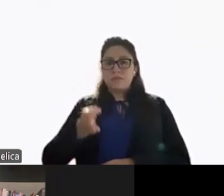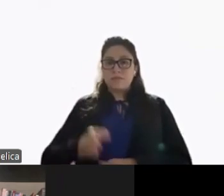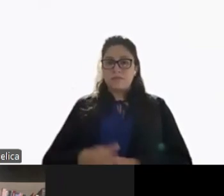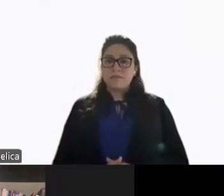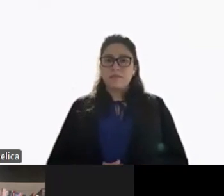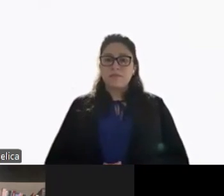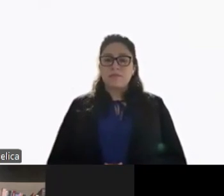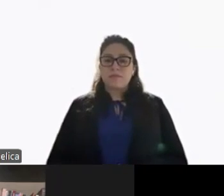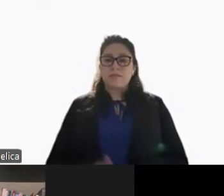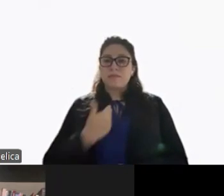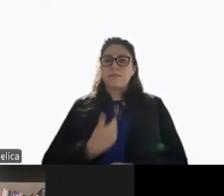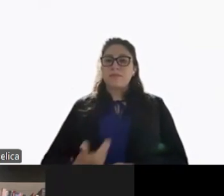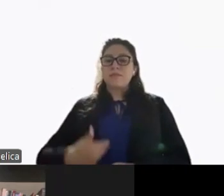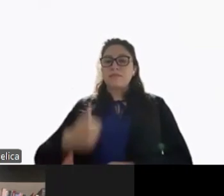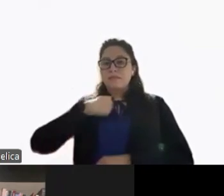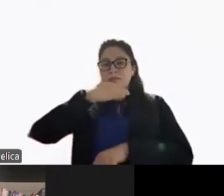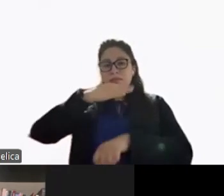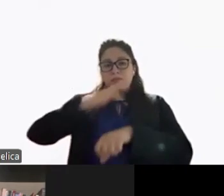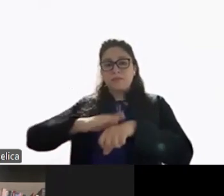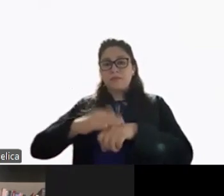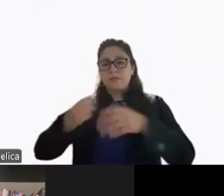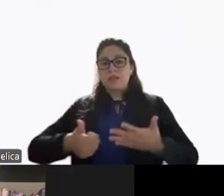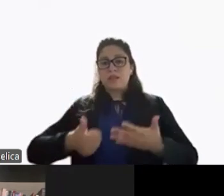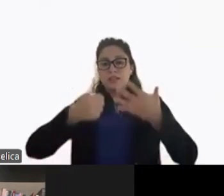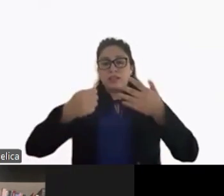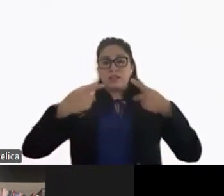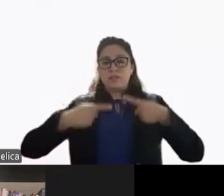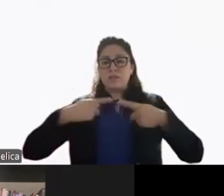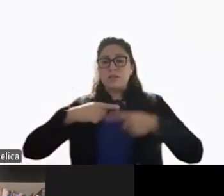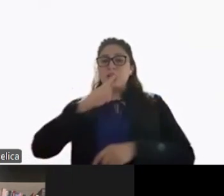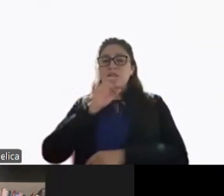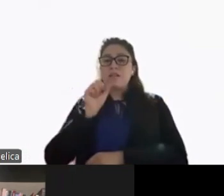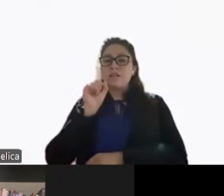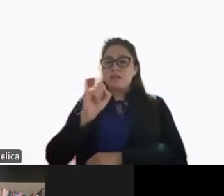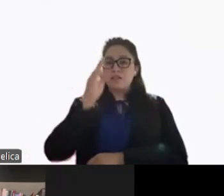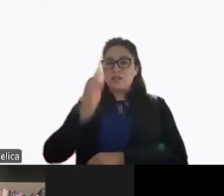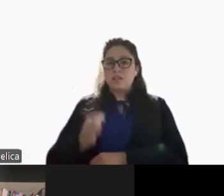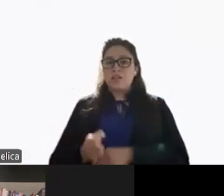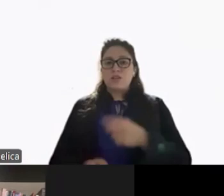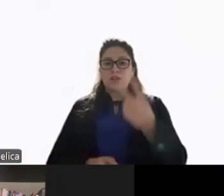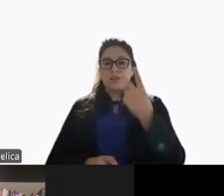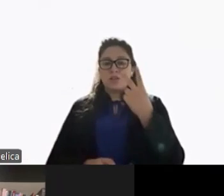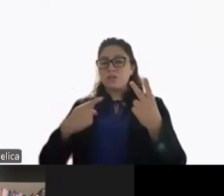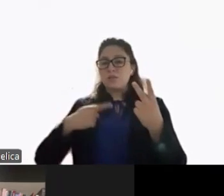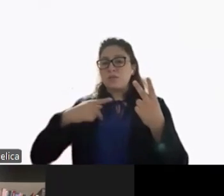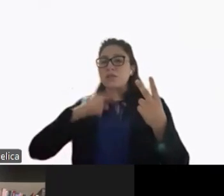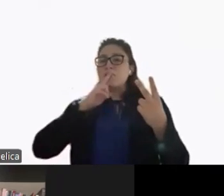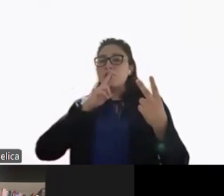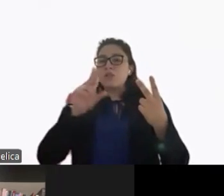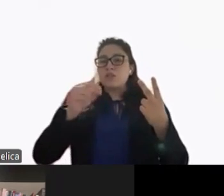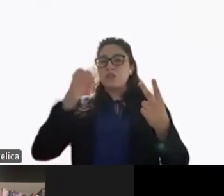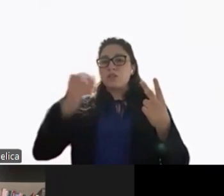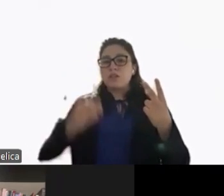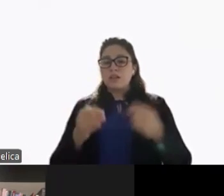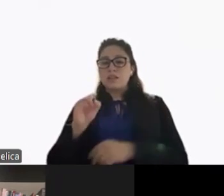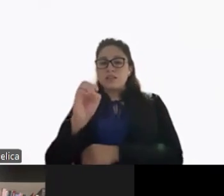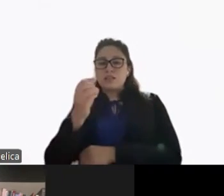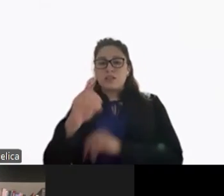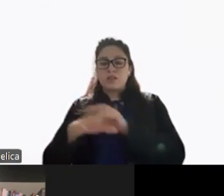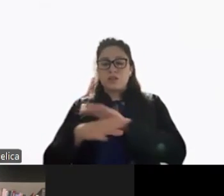Diputado presidente, se aprueba con 6 votos a favor, 2 votos en contra, 0